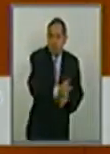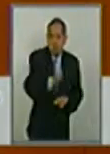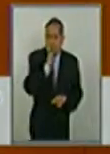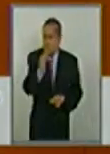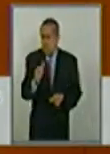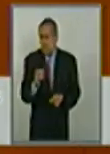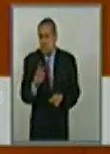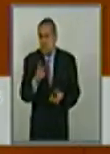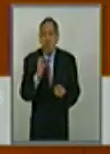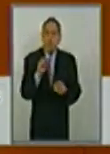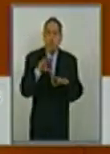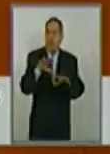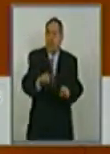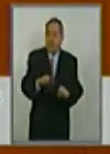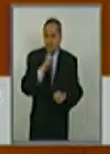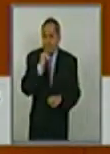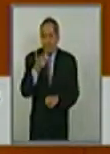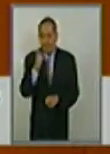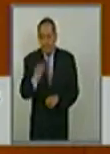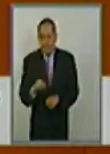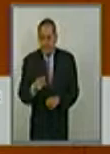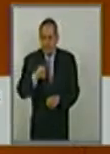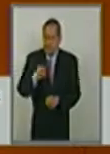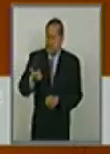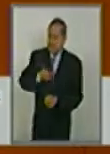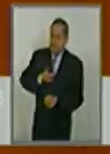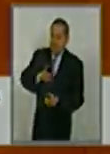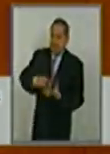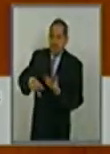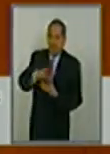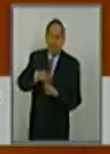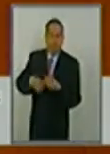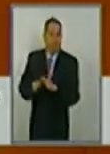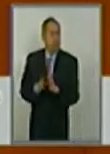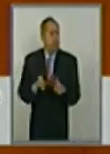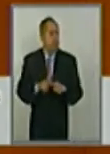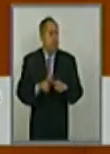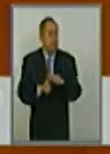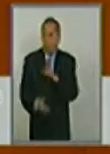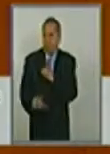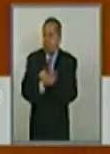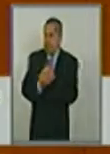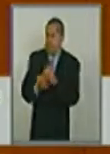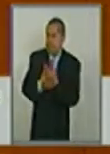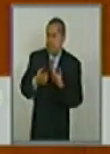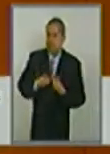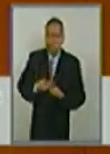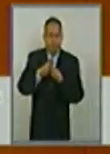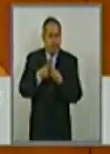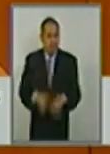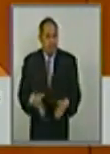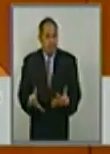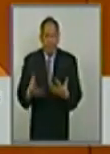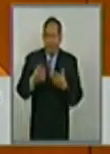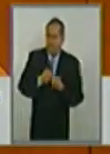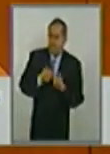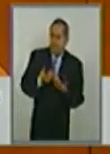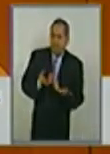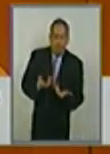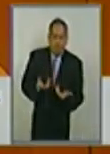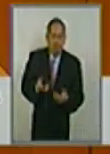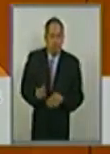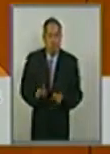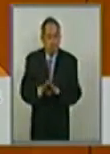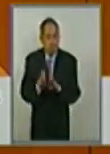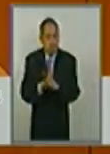son suficientes, dejando a los pescadores en un estado de verdadera vulnerabilidad. Si bien uno